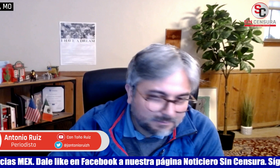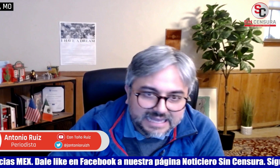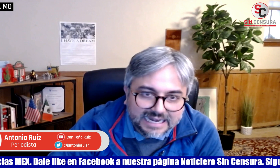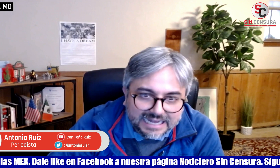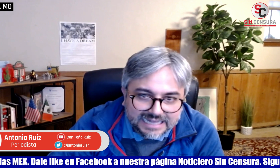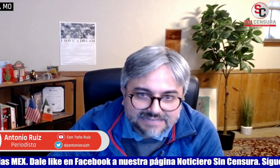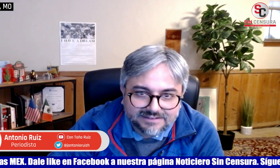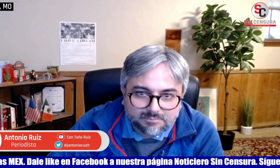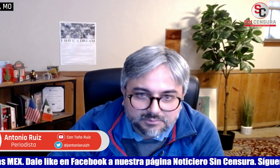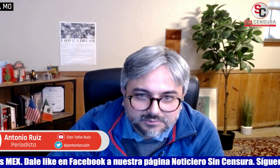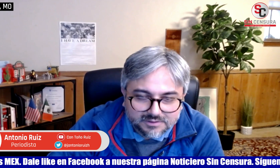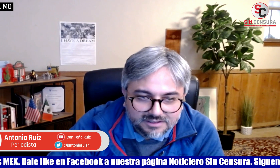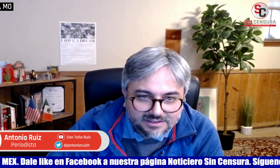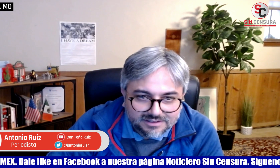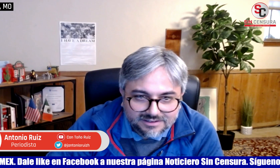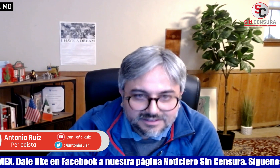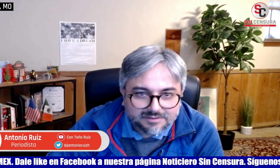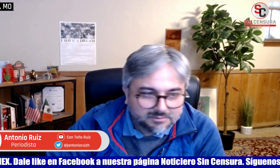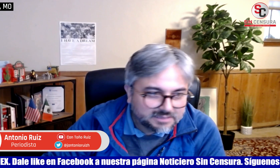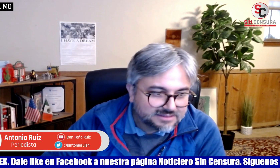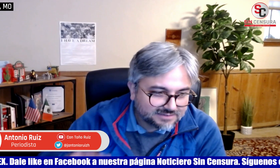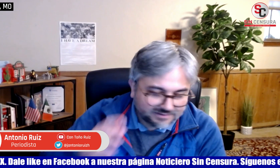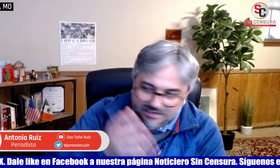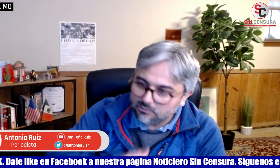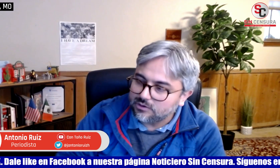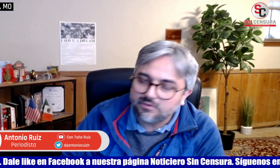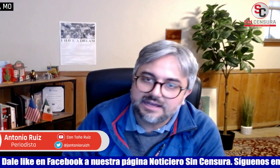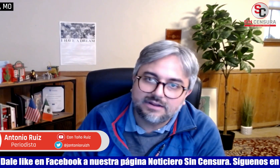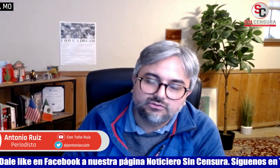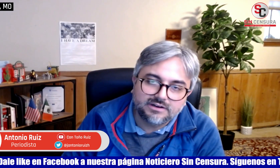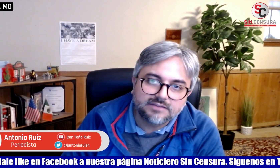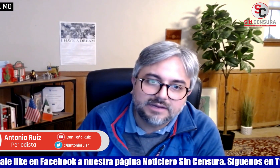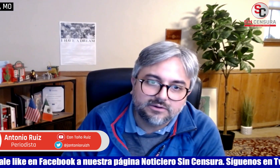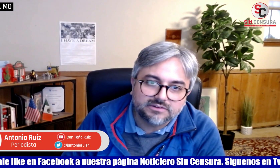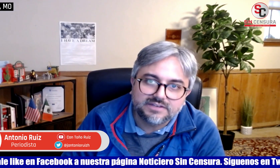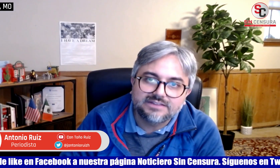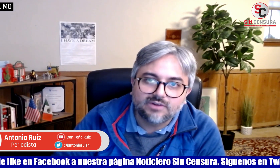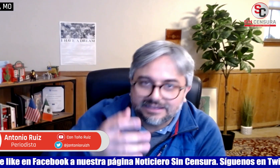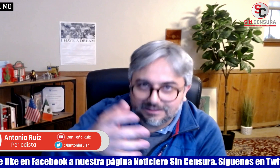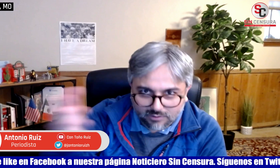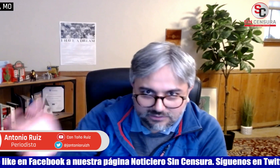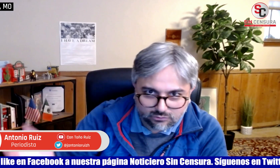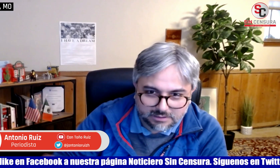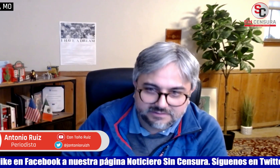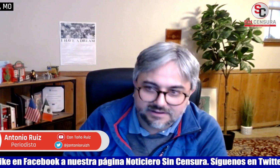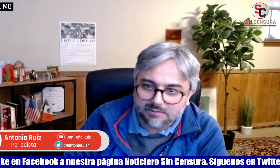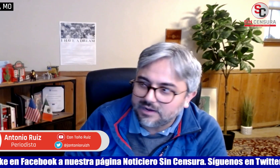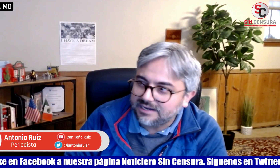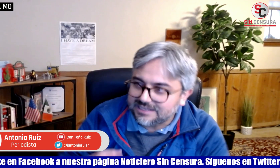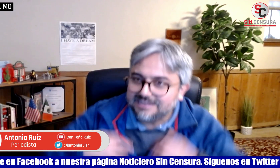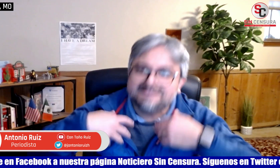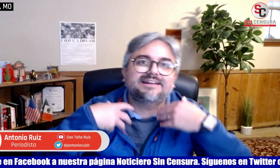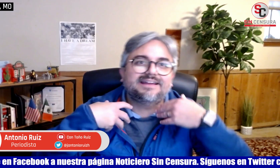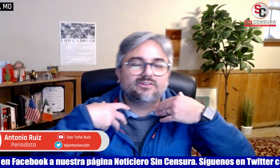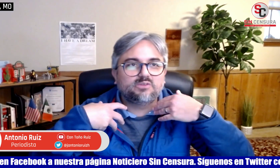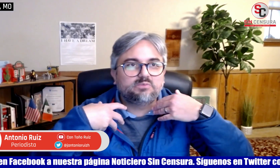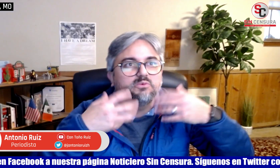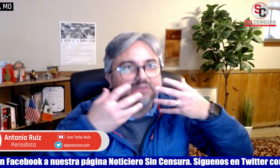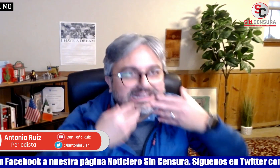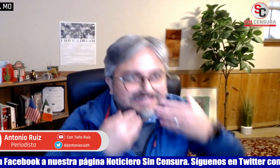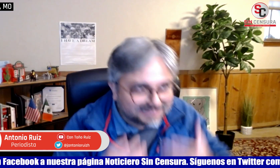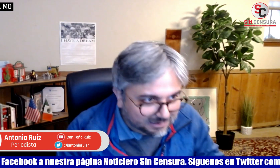en la mañanera, a decir que pues mientras tenemos a un Ricardo Salinas Pliego diciéndole que ponga sus barbas a remojar y él le dice a Ricardo